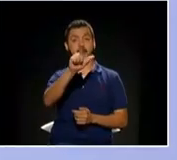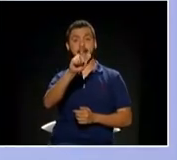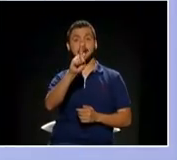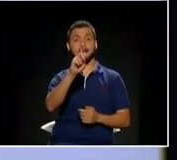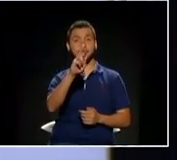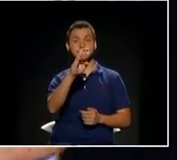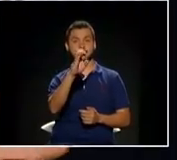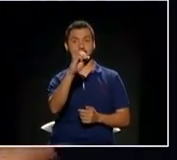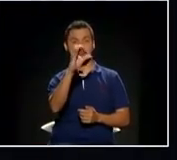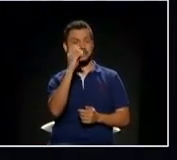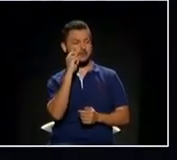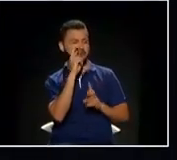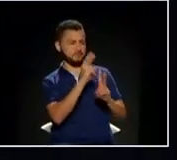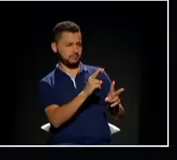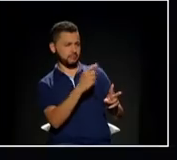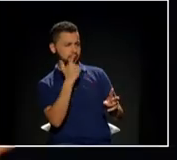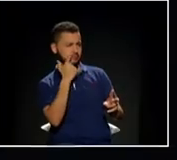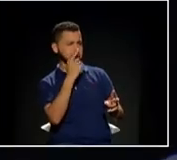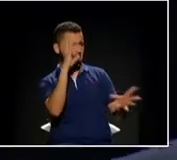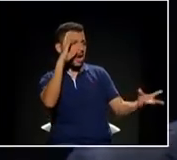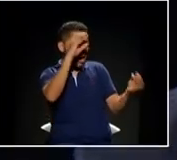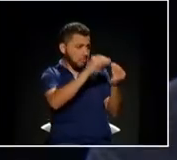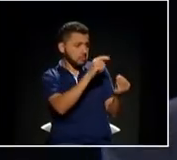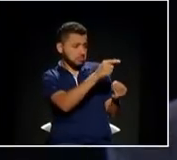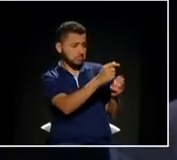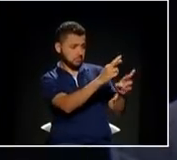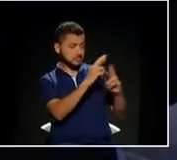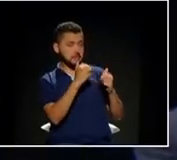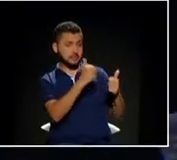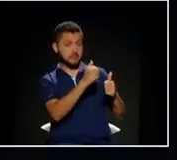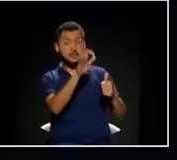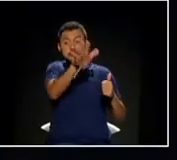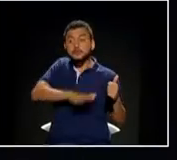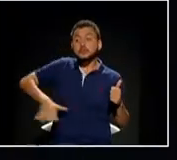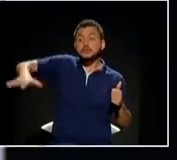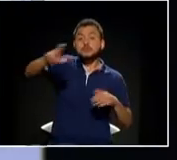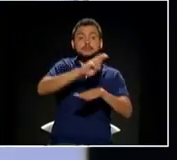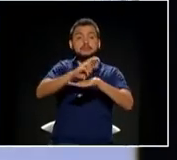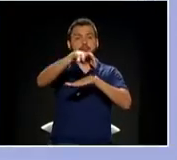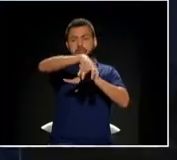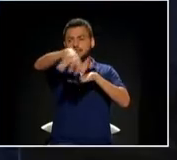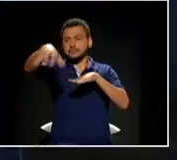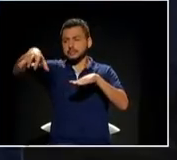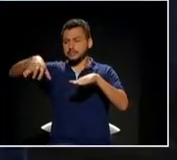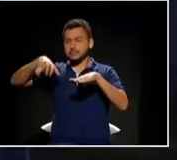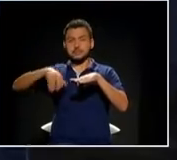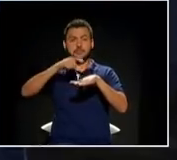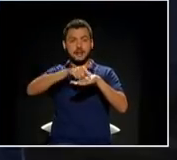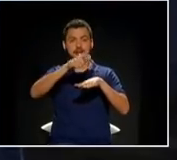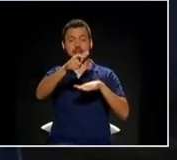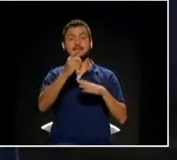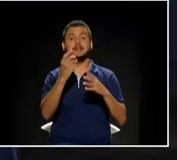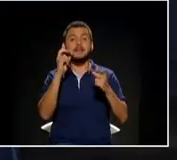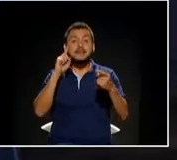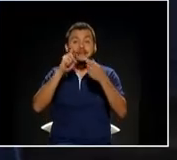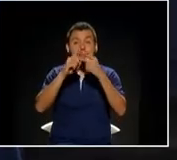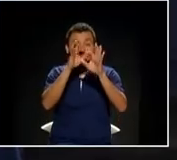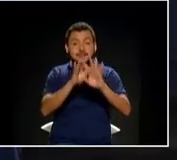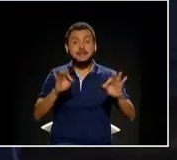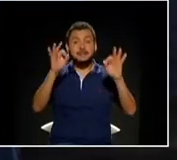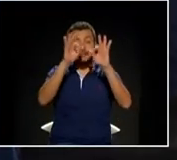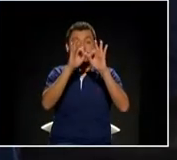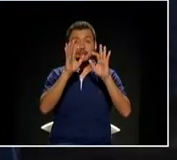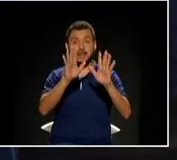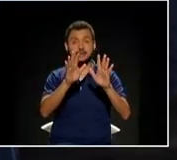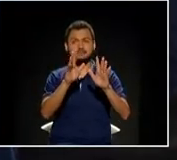hay que hacer de medellín un valle del software generar empleo pero hay que arrancar por parar la pérdida de empleo alfredo en los últimos dos